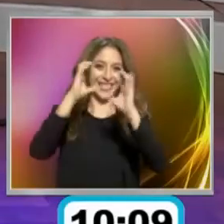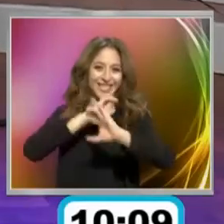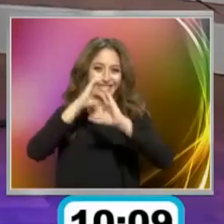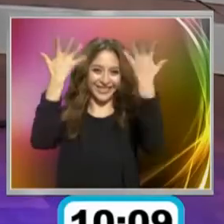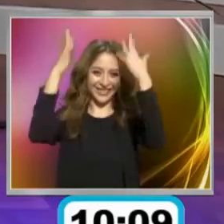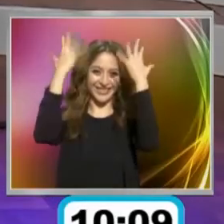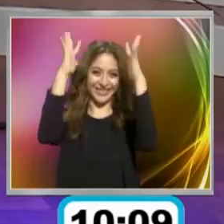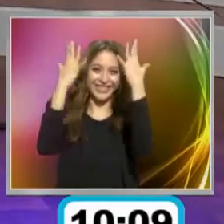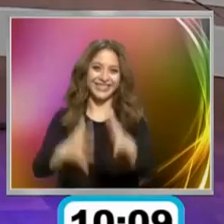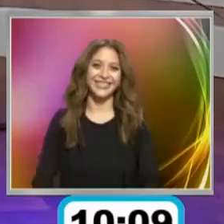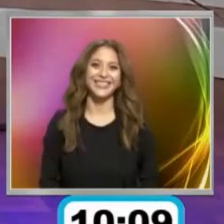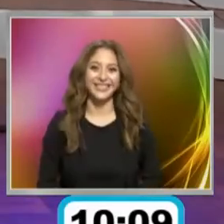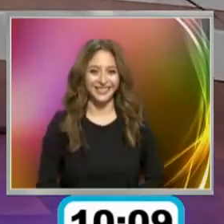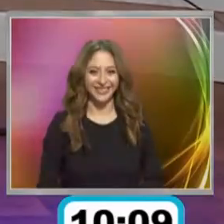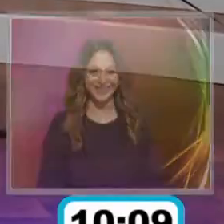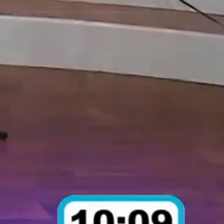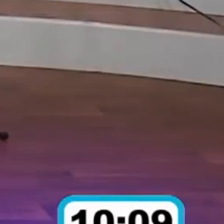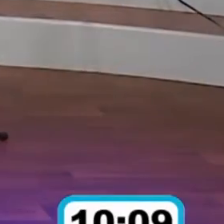Adelante.